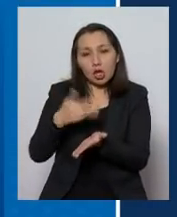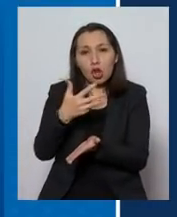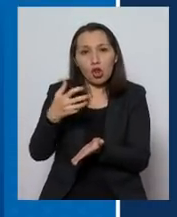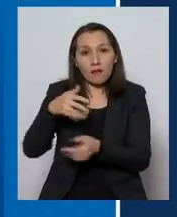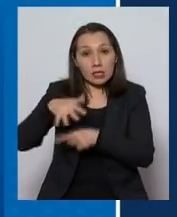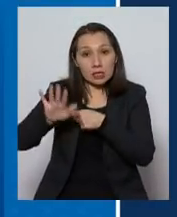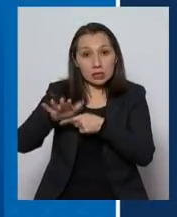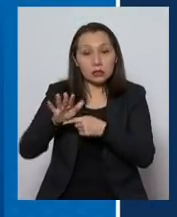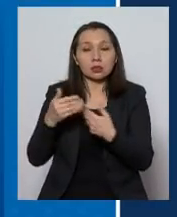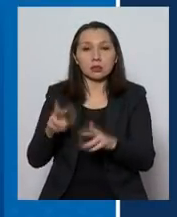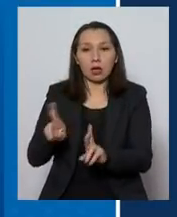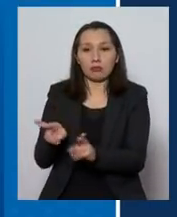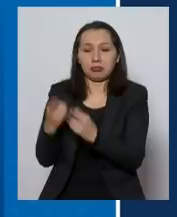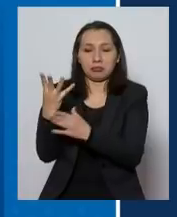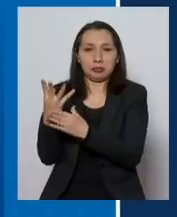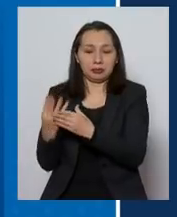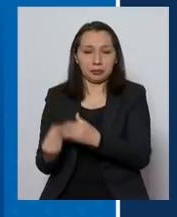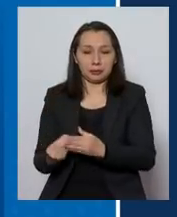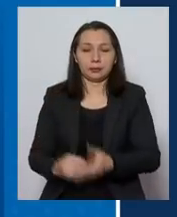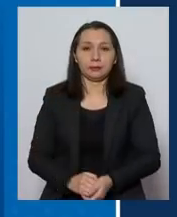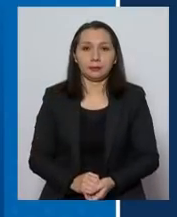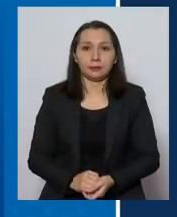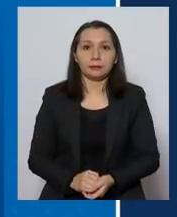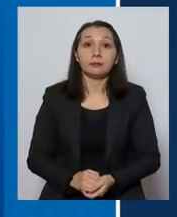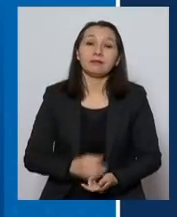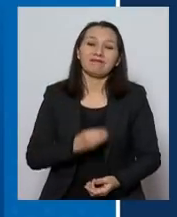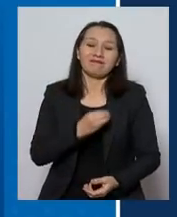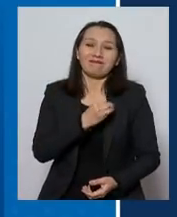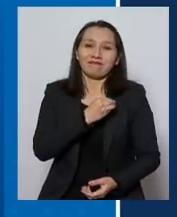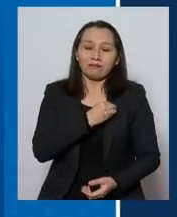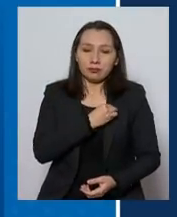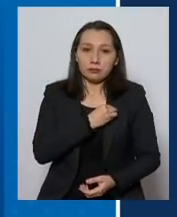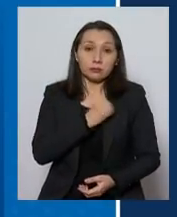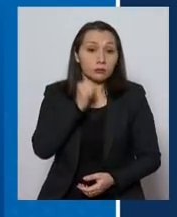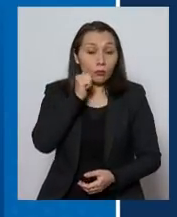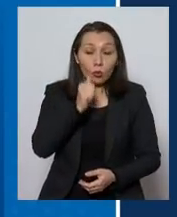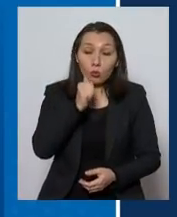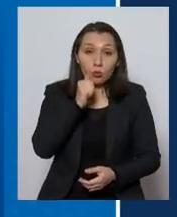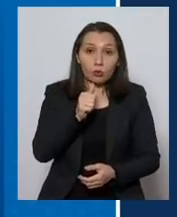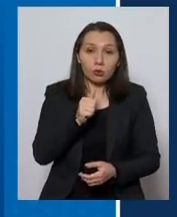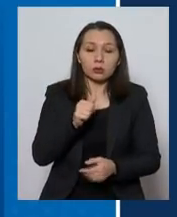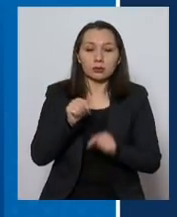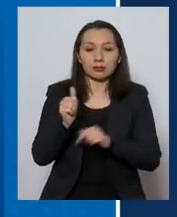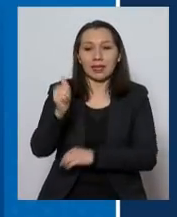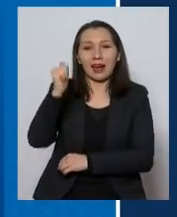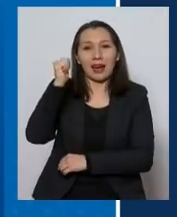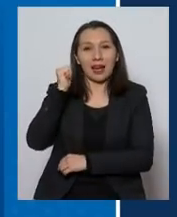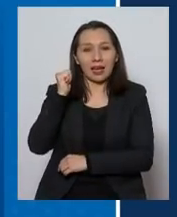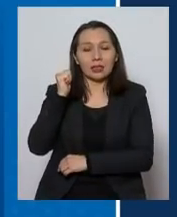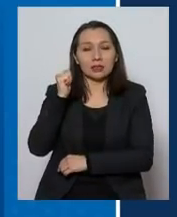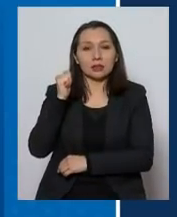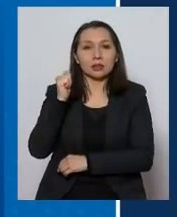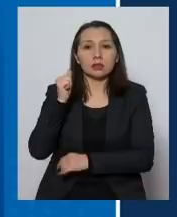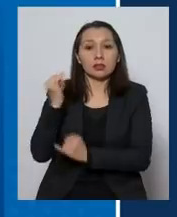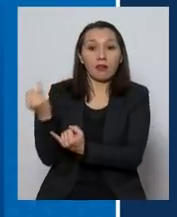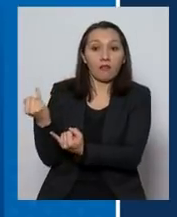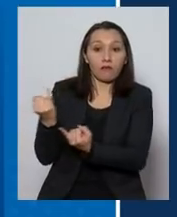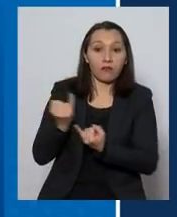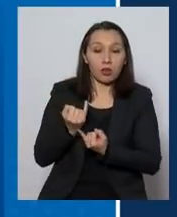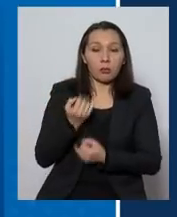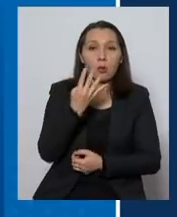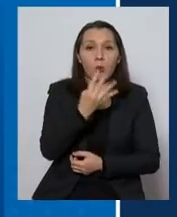30.915 se han recuperado. Queremos lamentar, como todos los días, en el día de ayer se